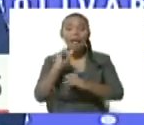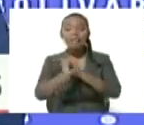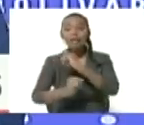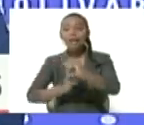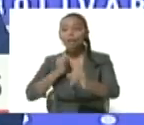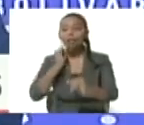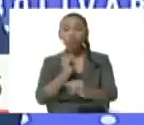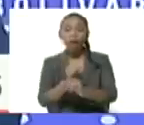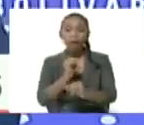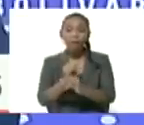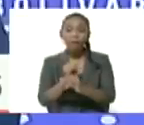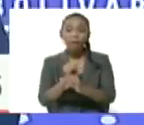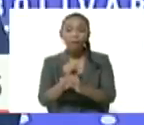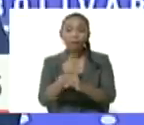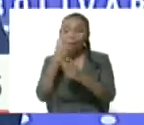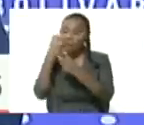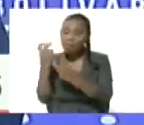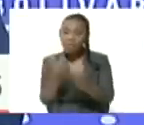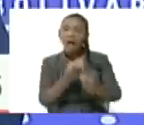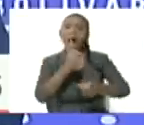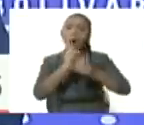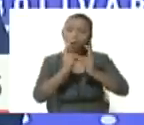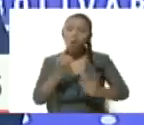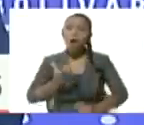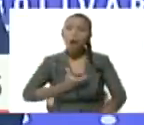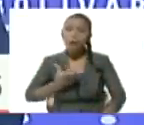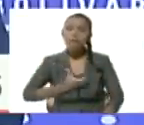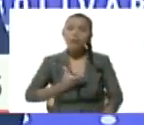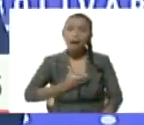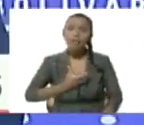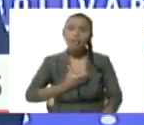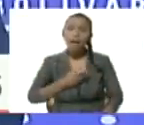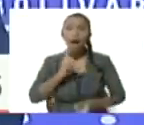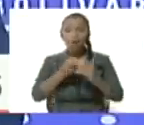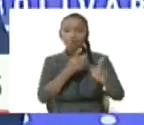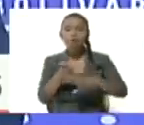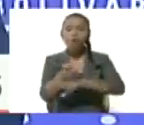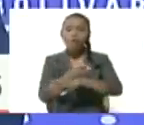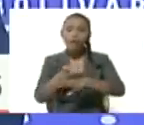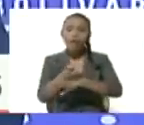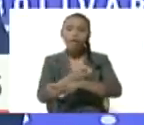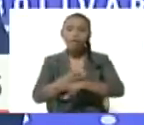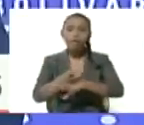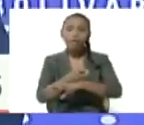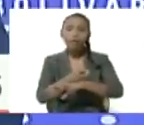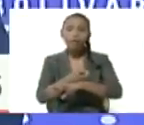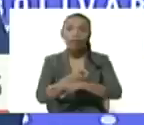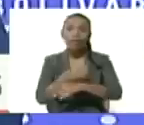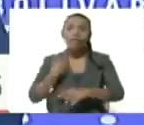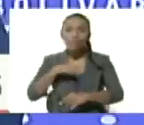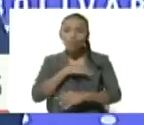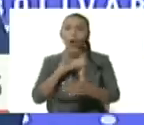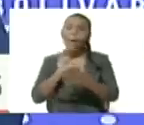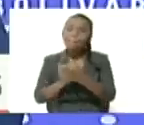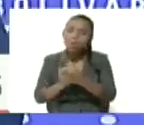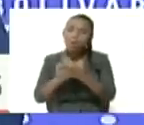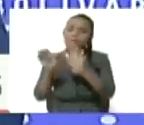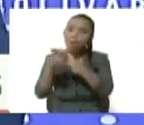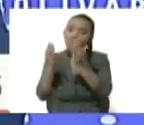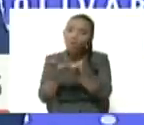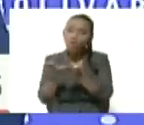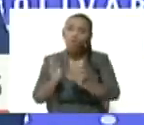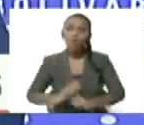internacional. Vamos a invitar a algunos alcaldes, a algunos gobernantes de nuestros amigos del mundo,